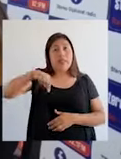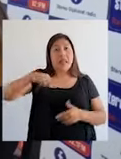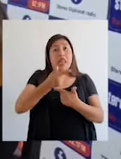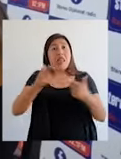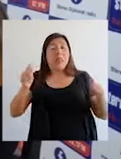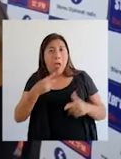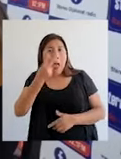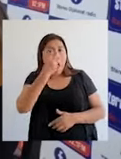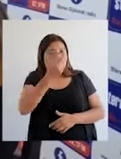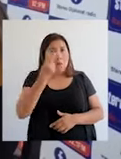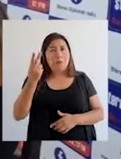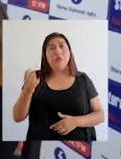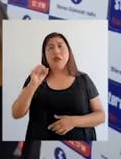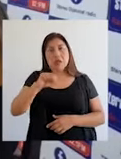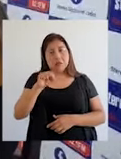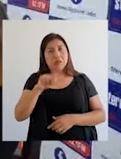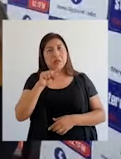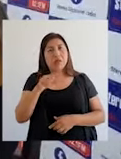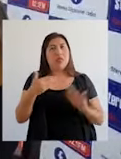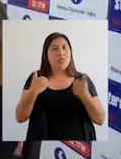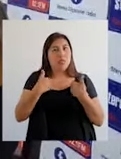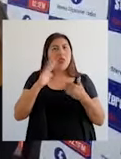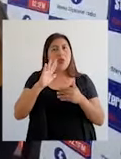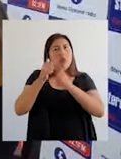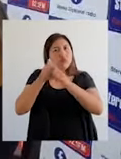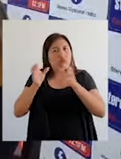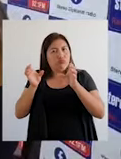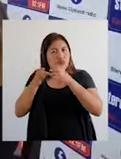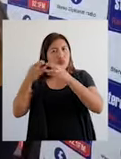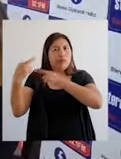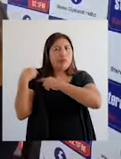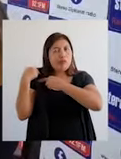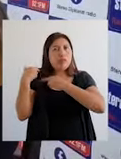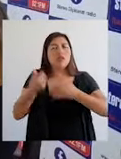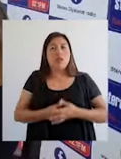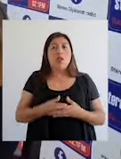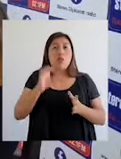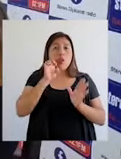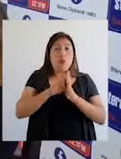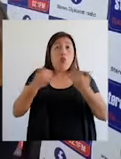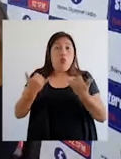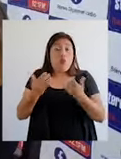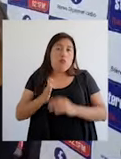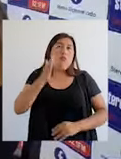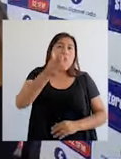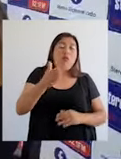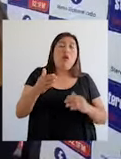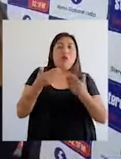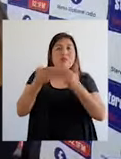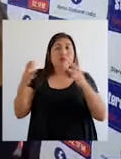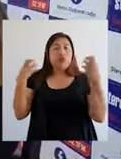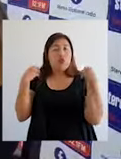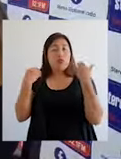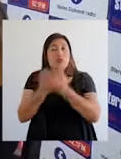hay una voluntad política porque justamente nosotros el día de mañana hoy vamos a inaugurar el registro regional